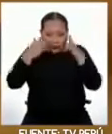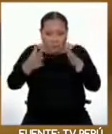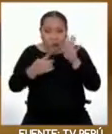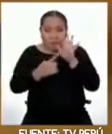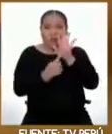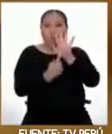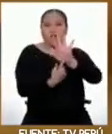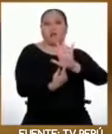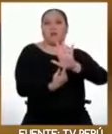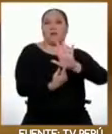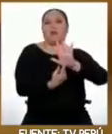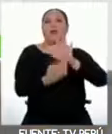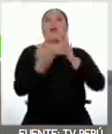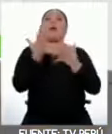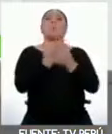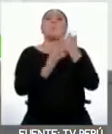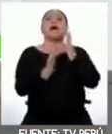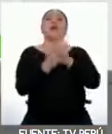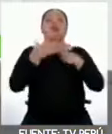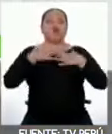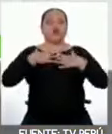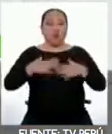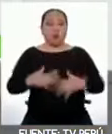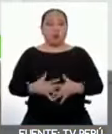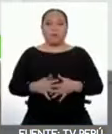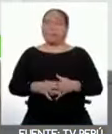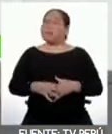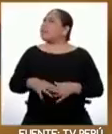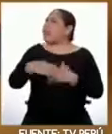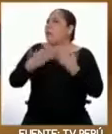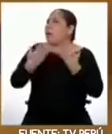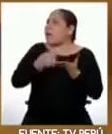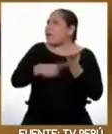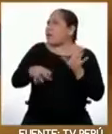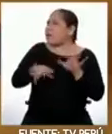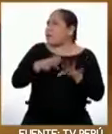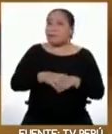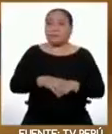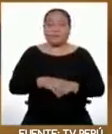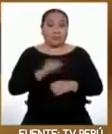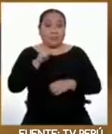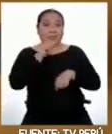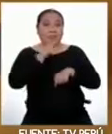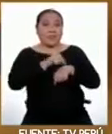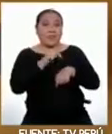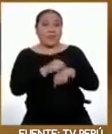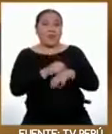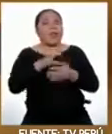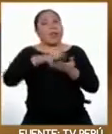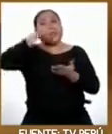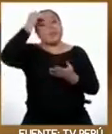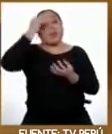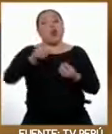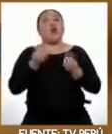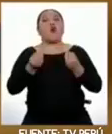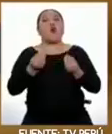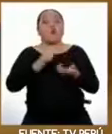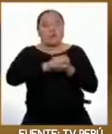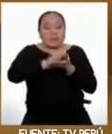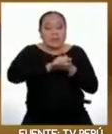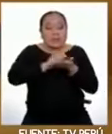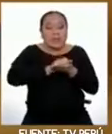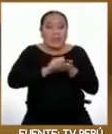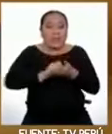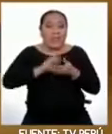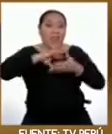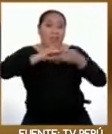con nuestras manos y nuestro cuerpo. ¿Y qué sigue después? Bueno, es hora de aprender cómo escribir el guión o libreto de